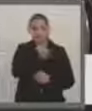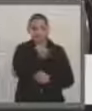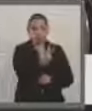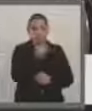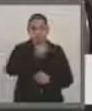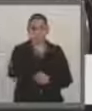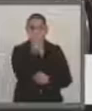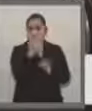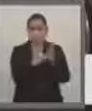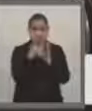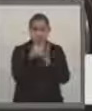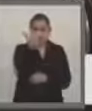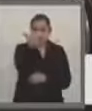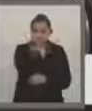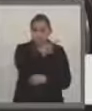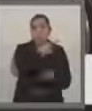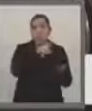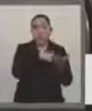de pesos por medio de